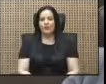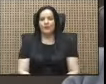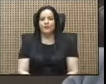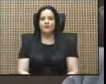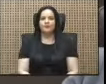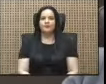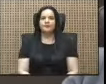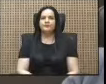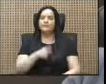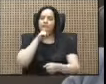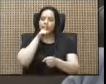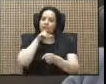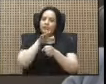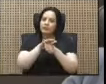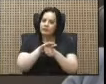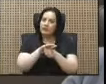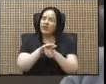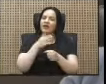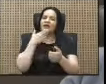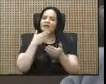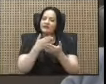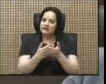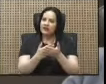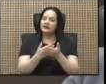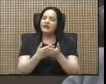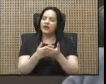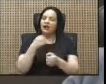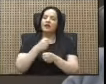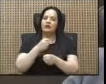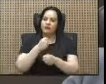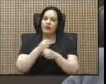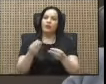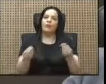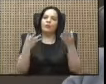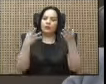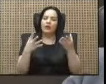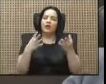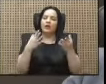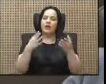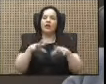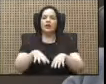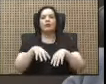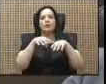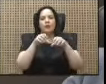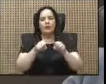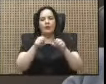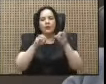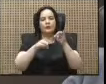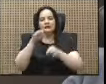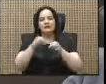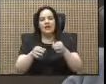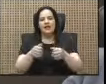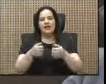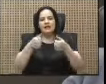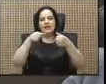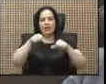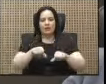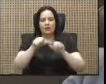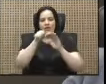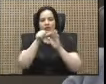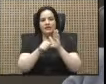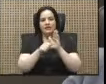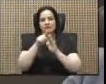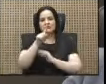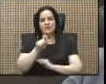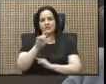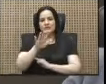de garantizar la eficiencia en el empleo público en el Poder Judicial de conformidad con el artículo 156. Eso es un mandato